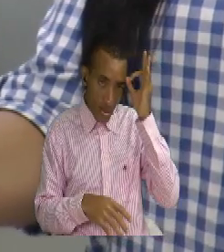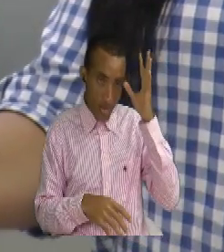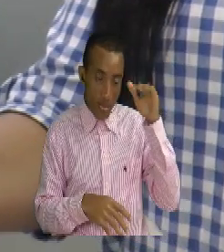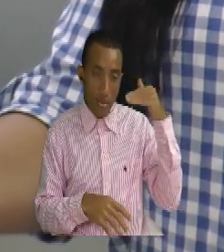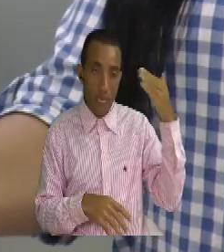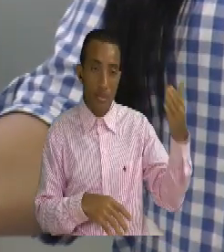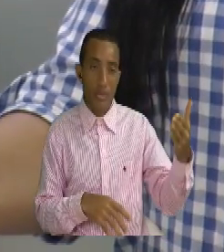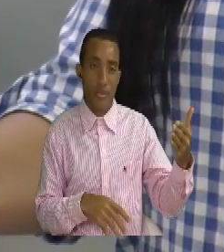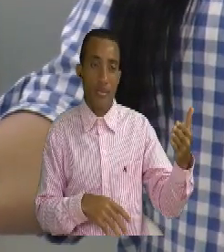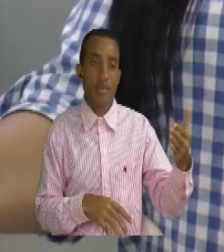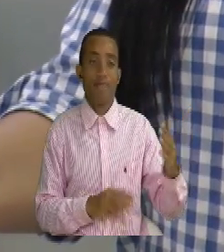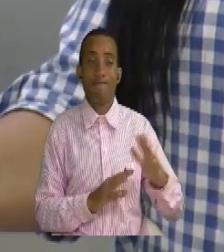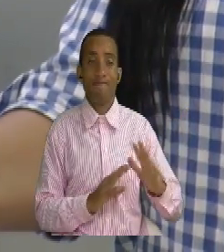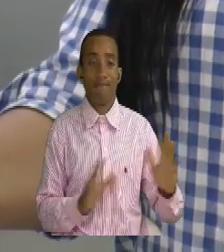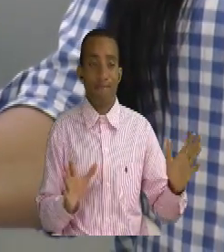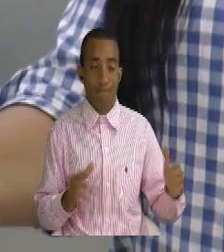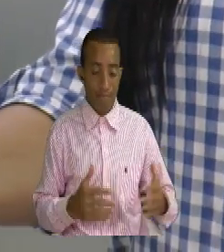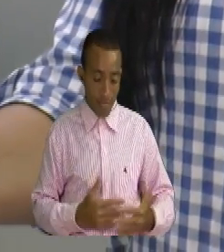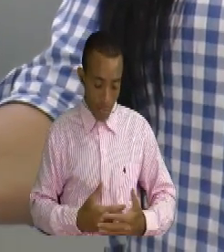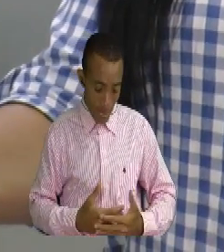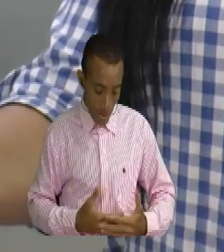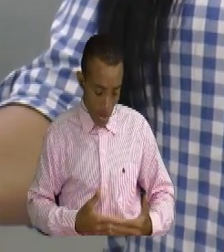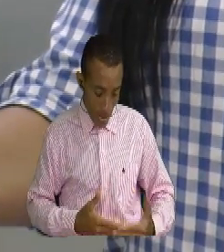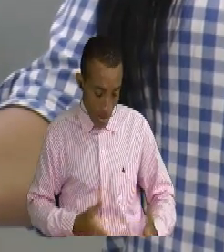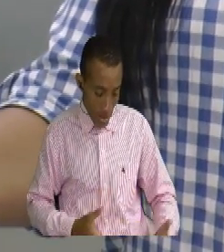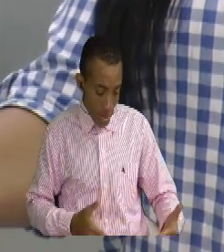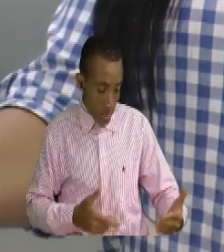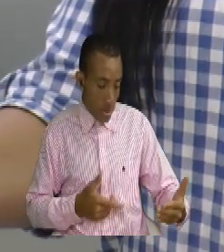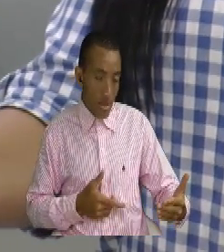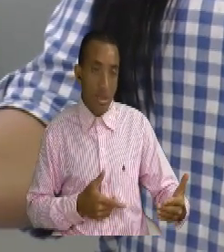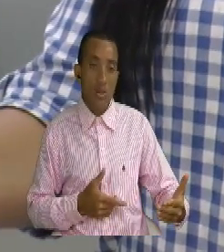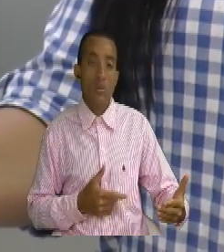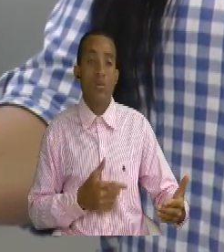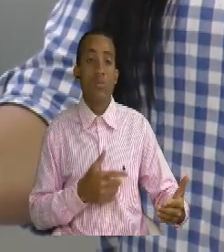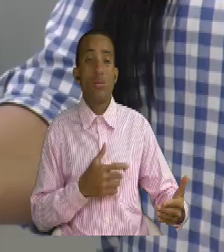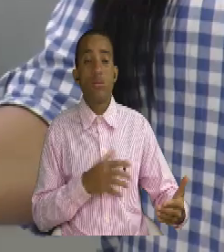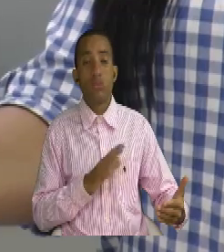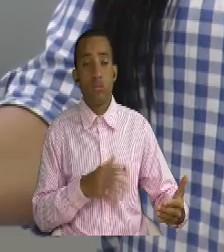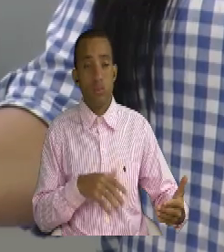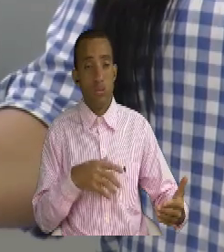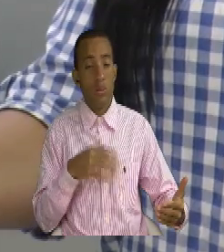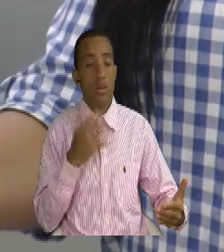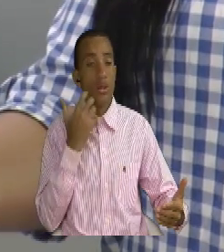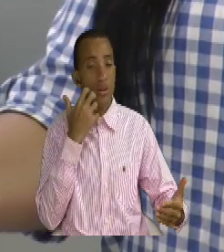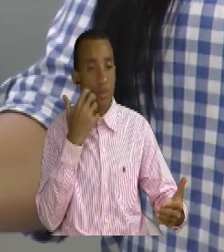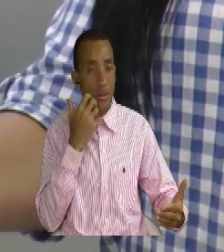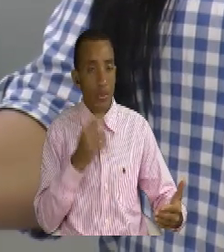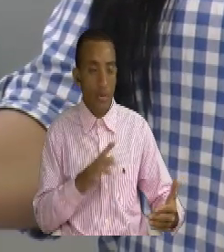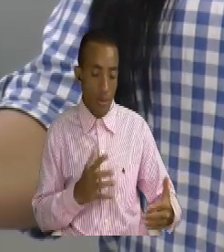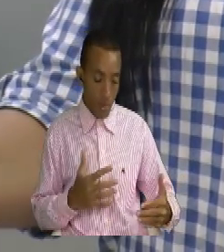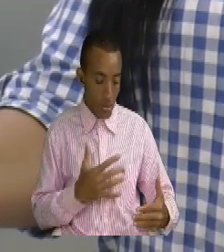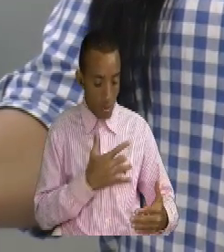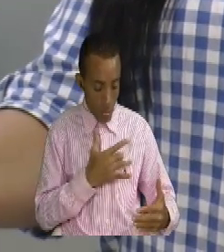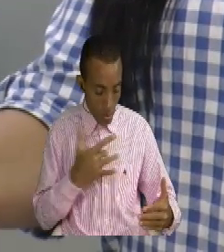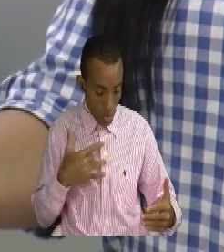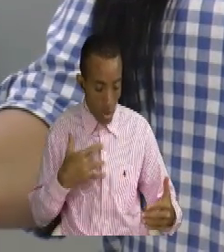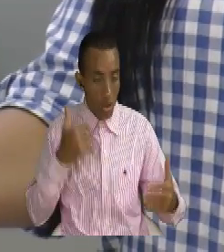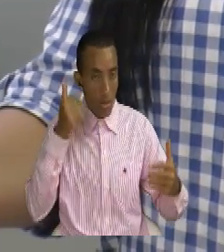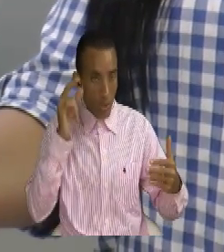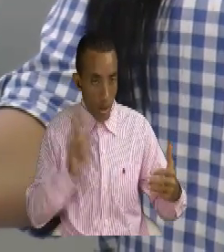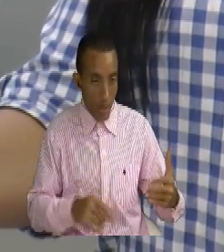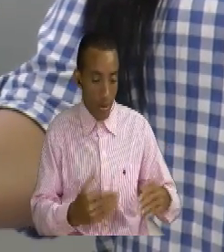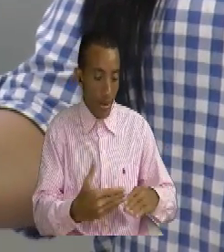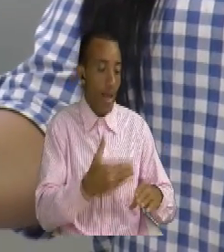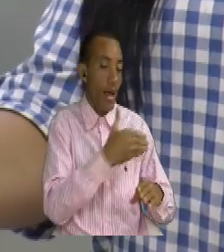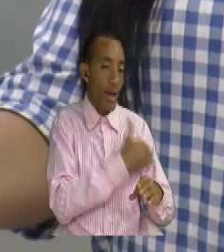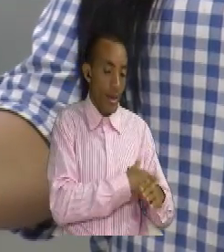desfavorable en la vida extrauterina de ese bebé, y está omitiendo información importante para la mamá que tenga un bebé sano en casa idealmente. Entonces es importante mirar todas